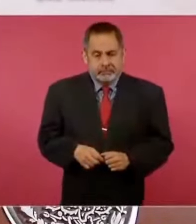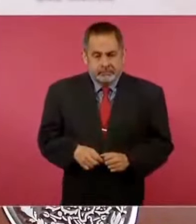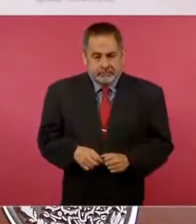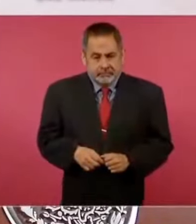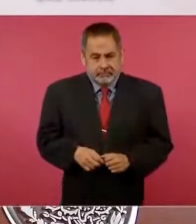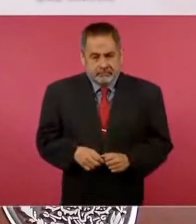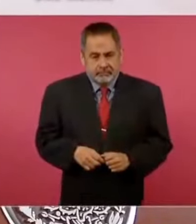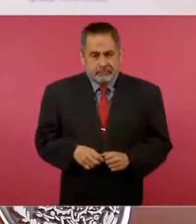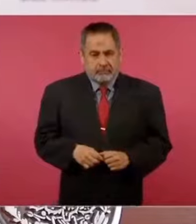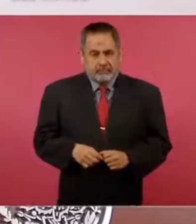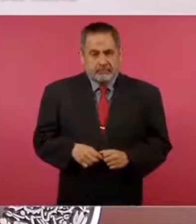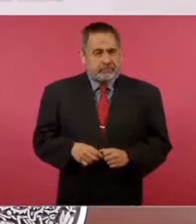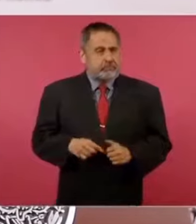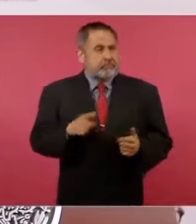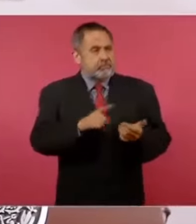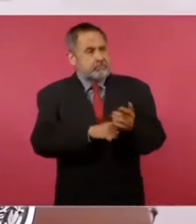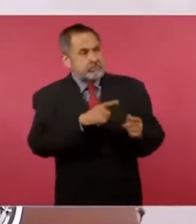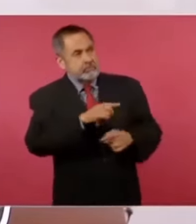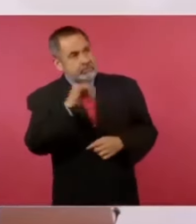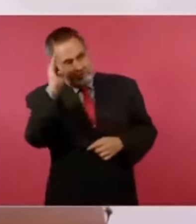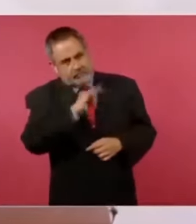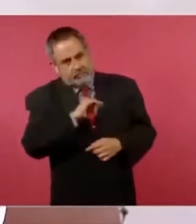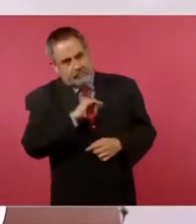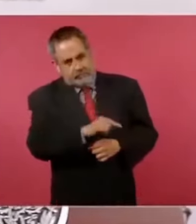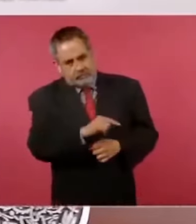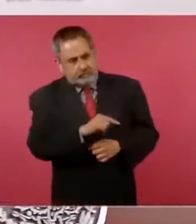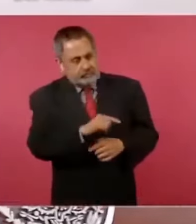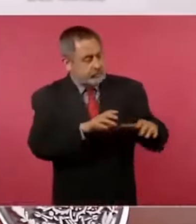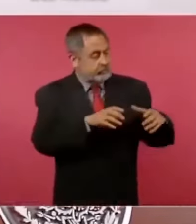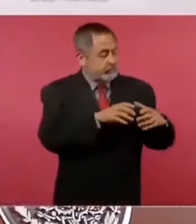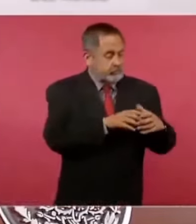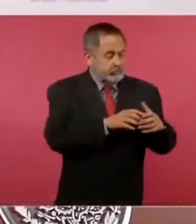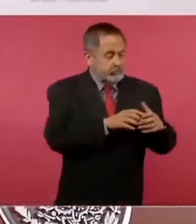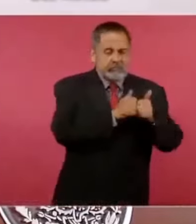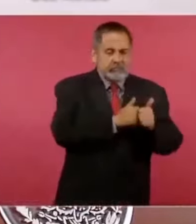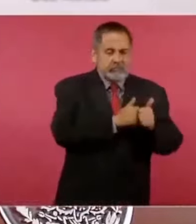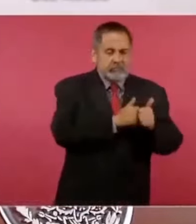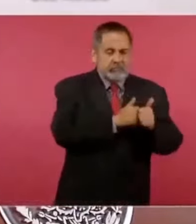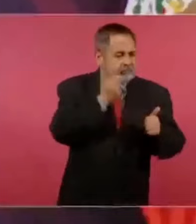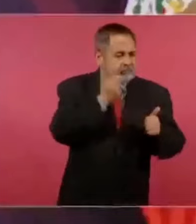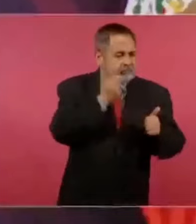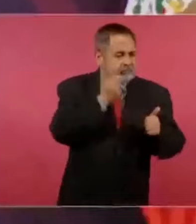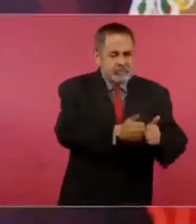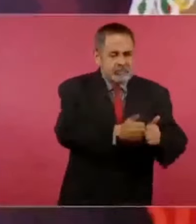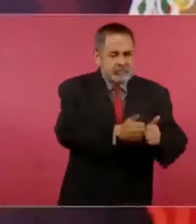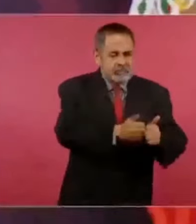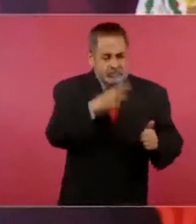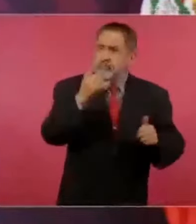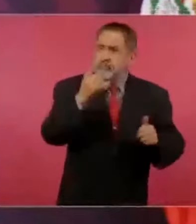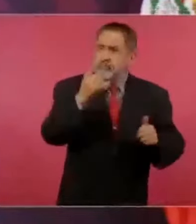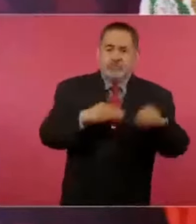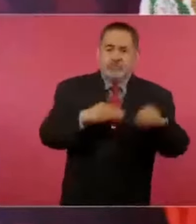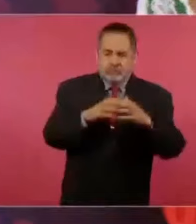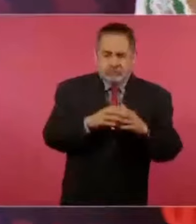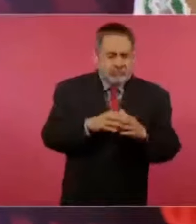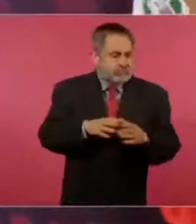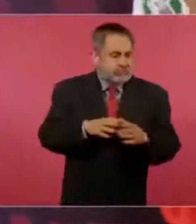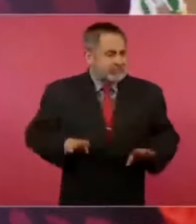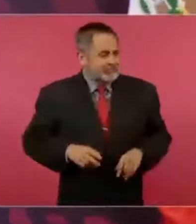los jefes del conservadurismo, no solo en México, en el mundo, tienen tres